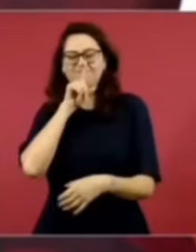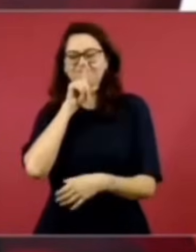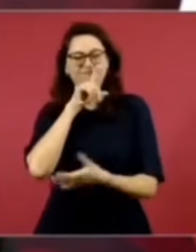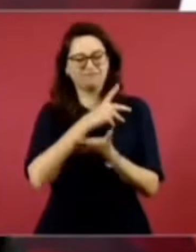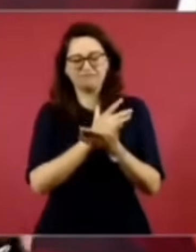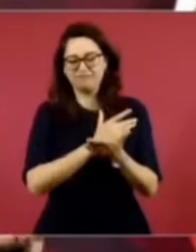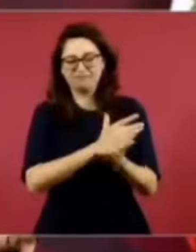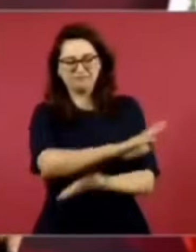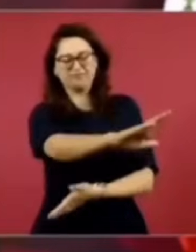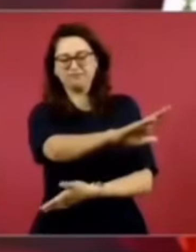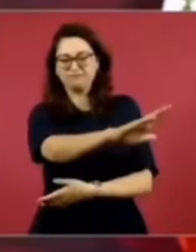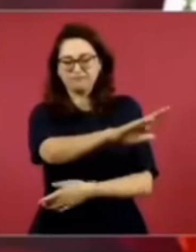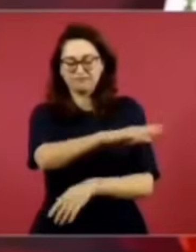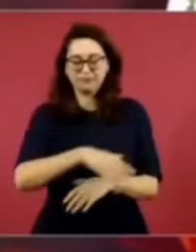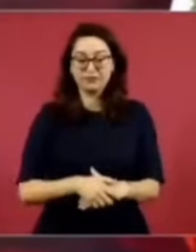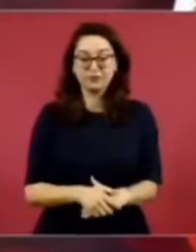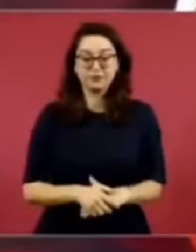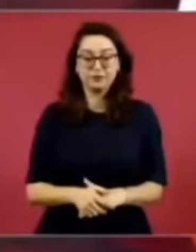El derecho